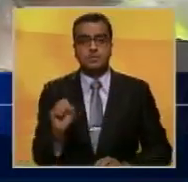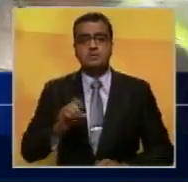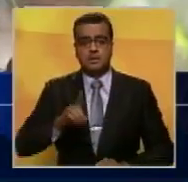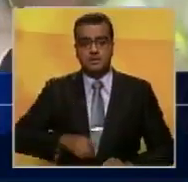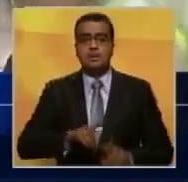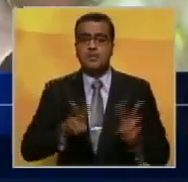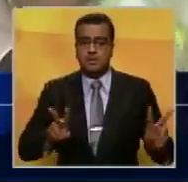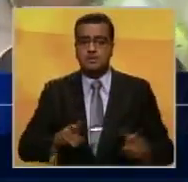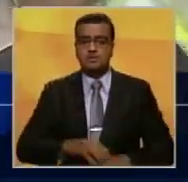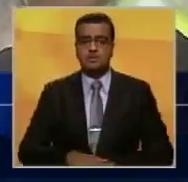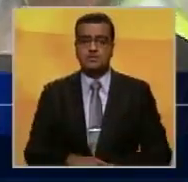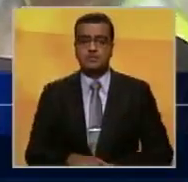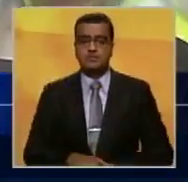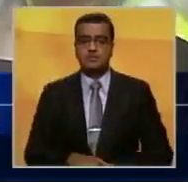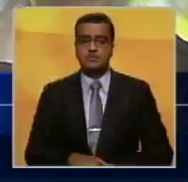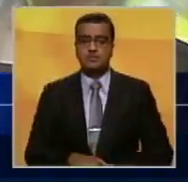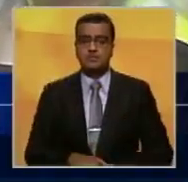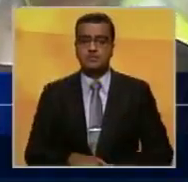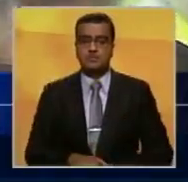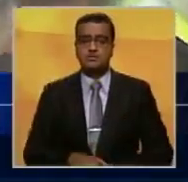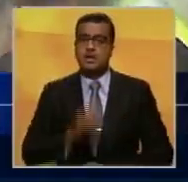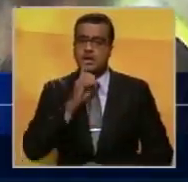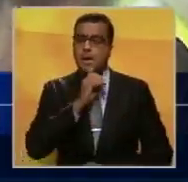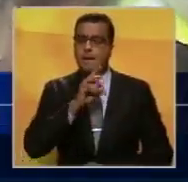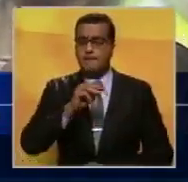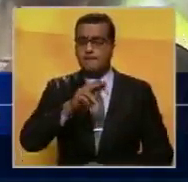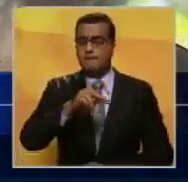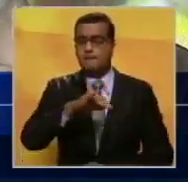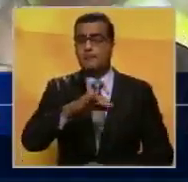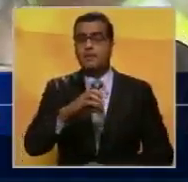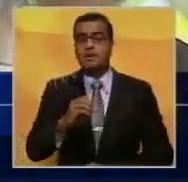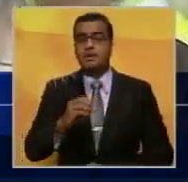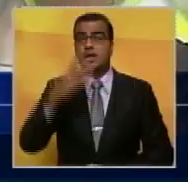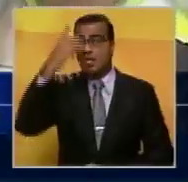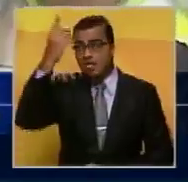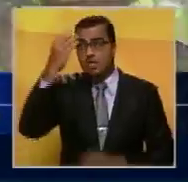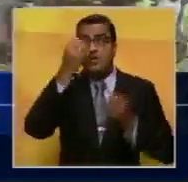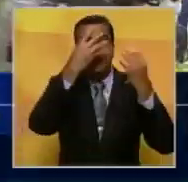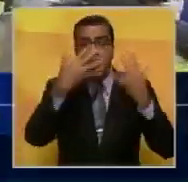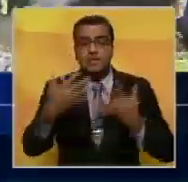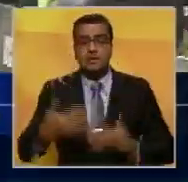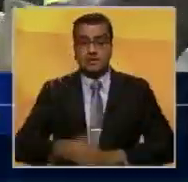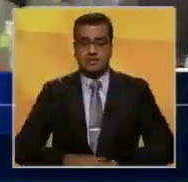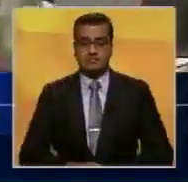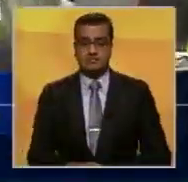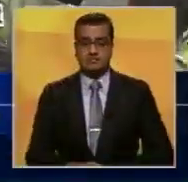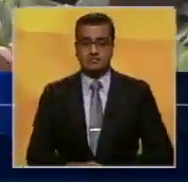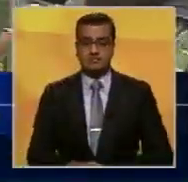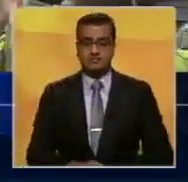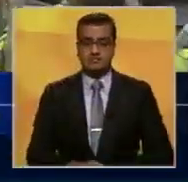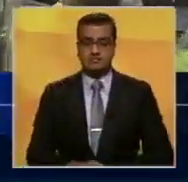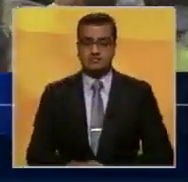paz. ¿Cómo te llamas? Mónica Tineo. Que Dios los bendiga.